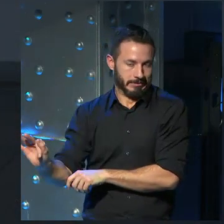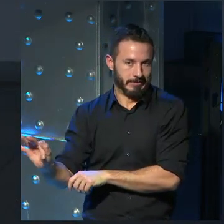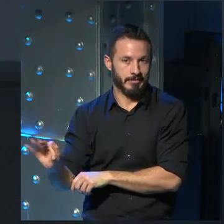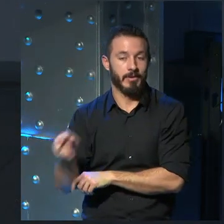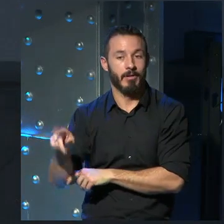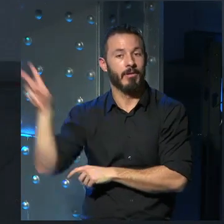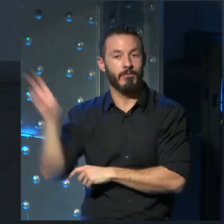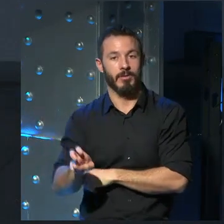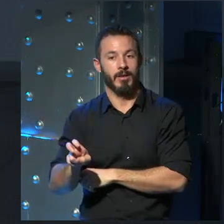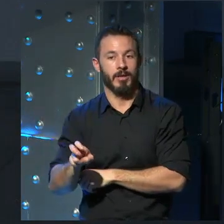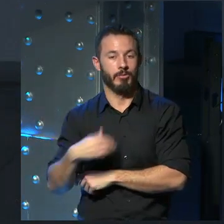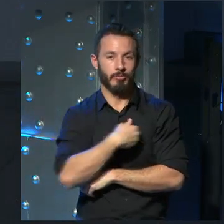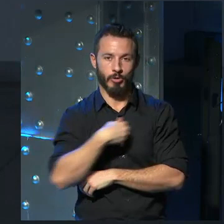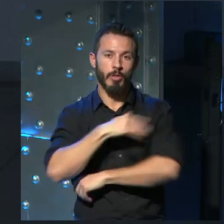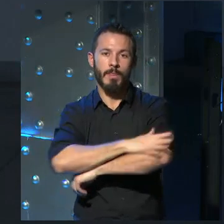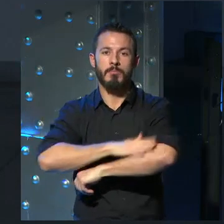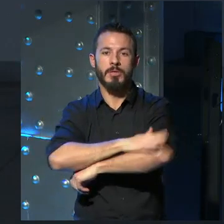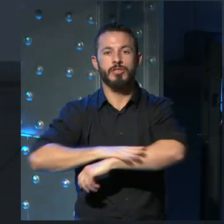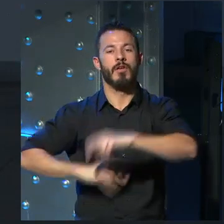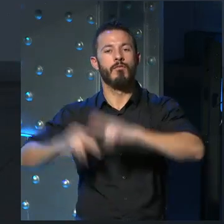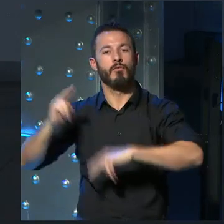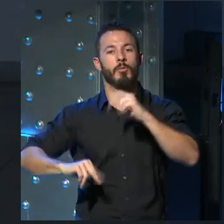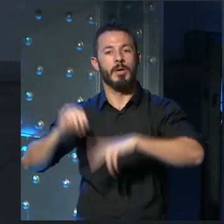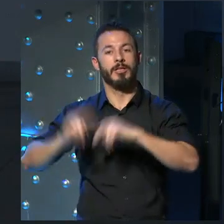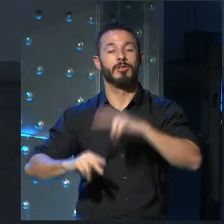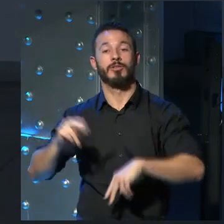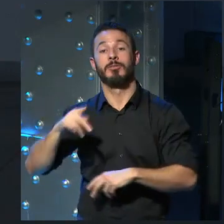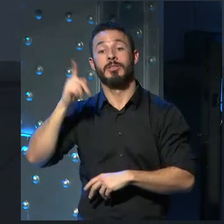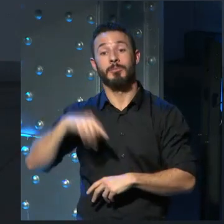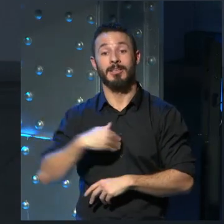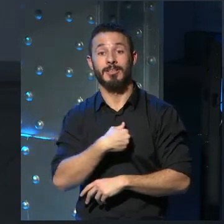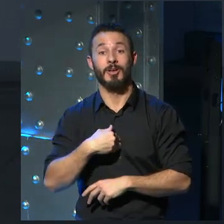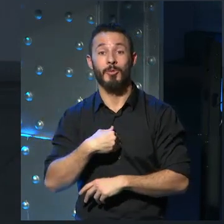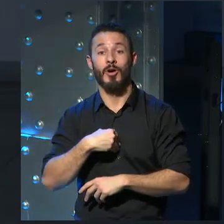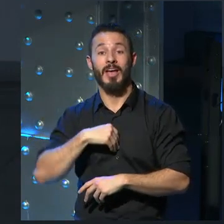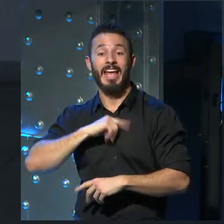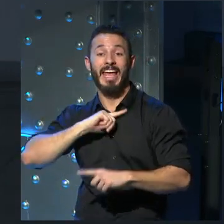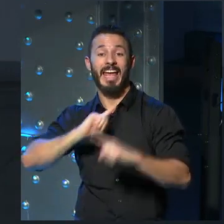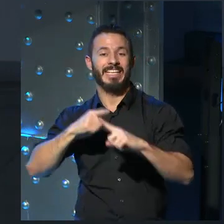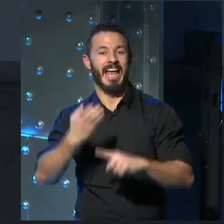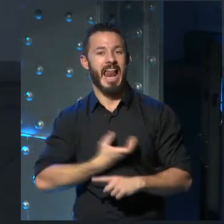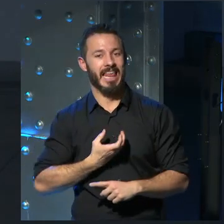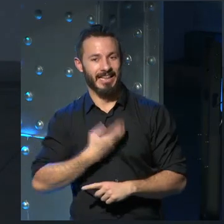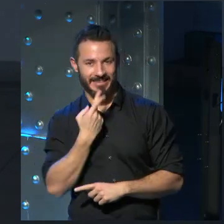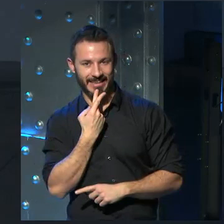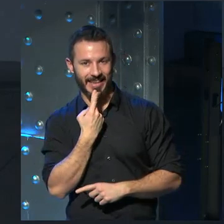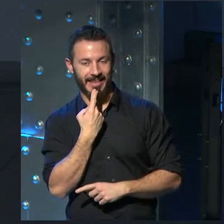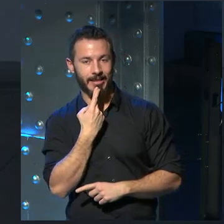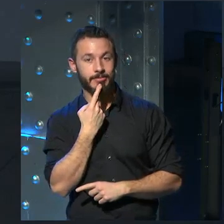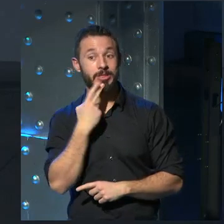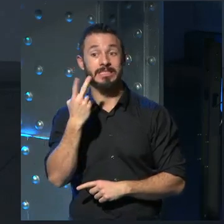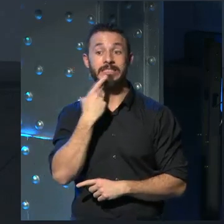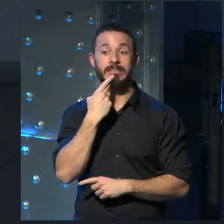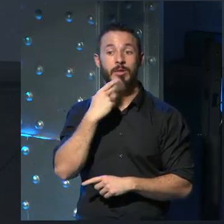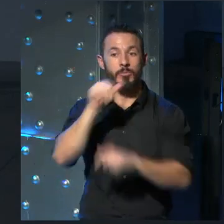Él viene, evidentemente, como ministro de Fomento y, sobre todo, como exalcalde de Santander, una ciudad que fue considerada